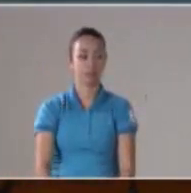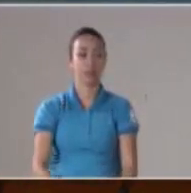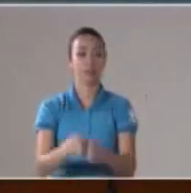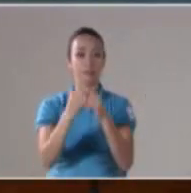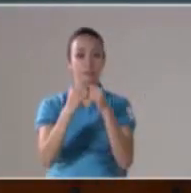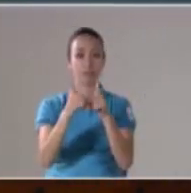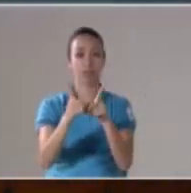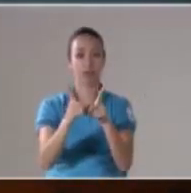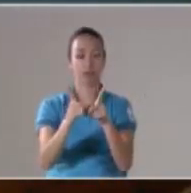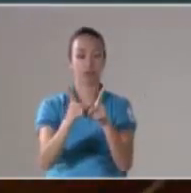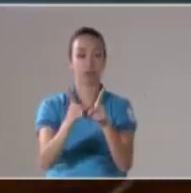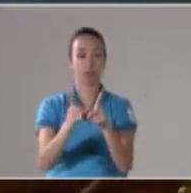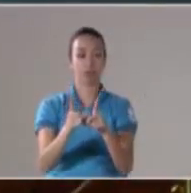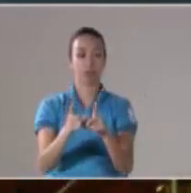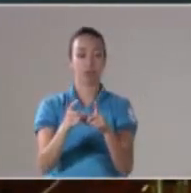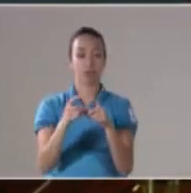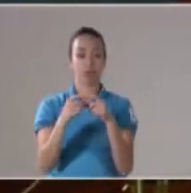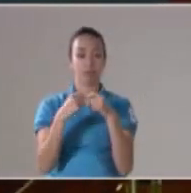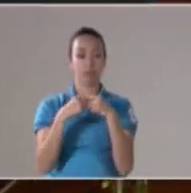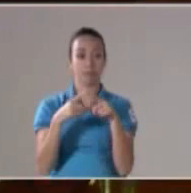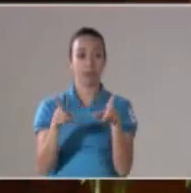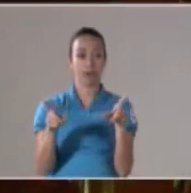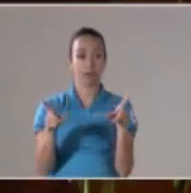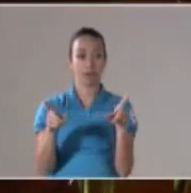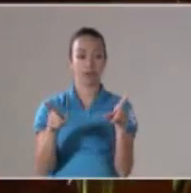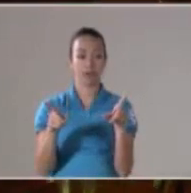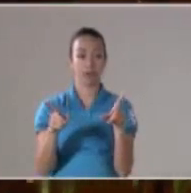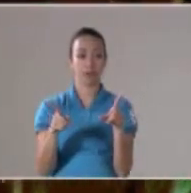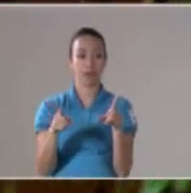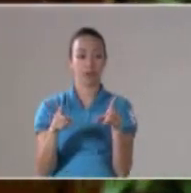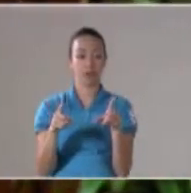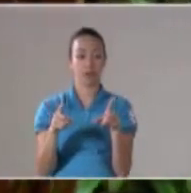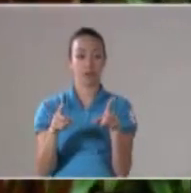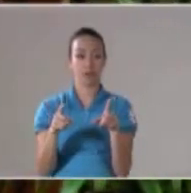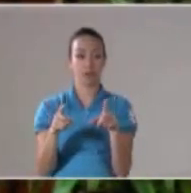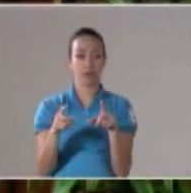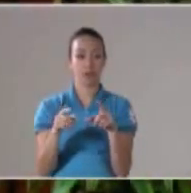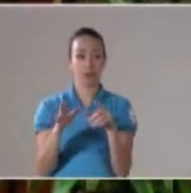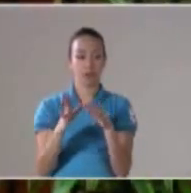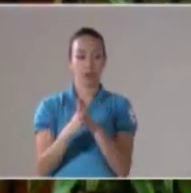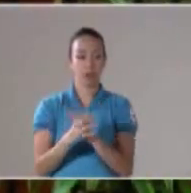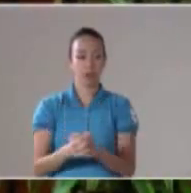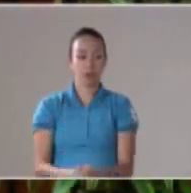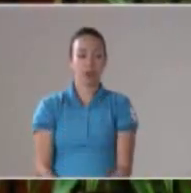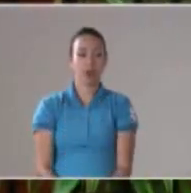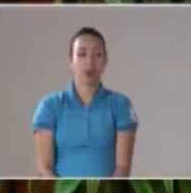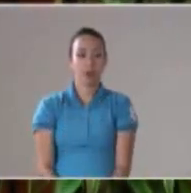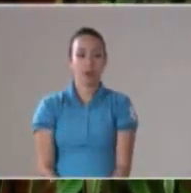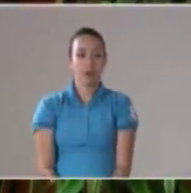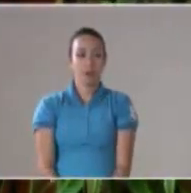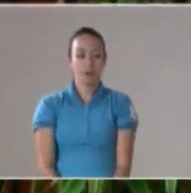Pero, vamos a orar, pero, y que suban los hermanos de la alabanza por amor al nombre del Señor.